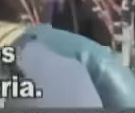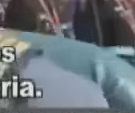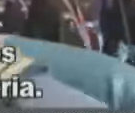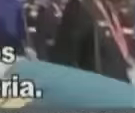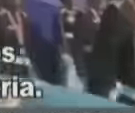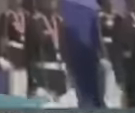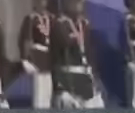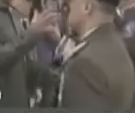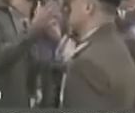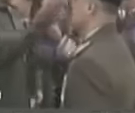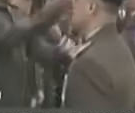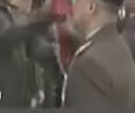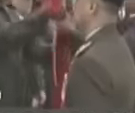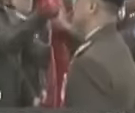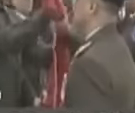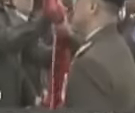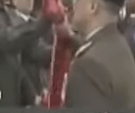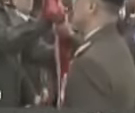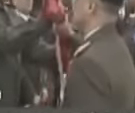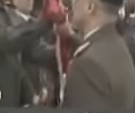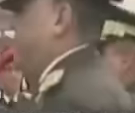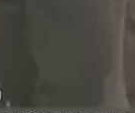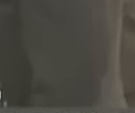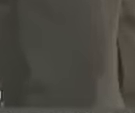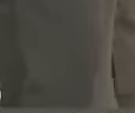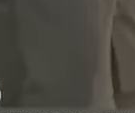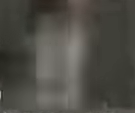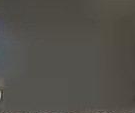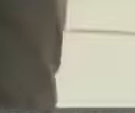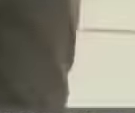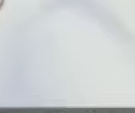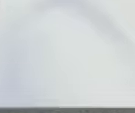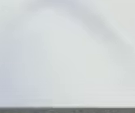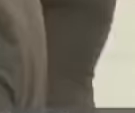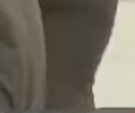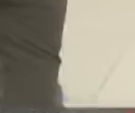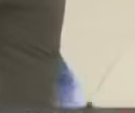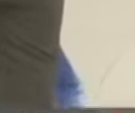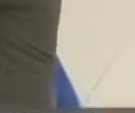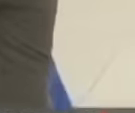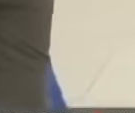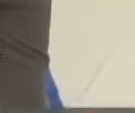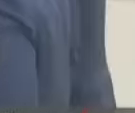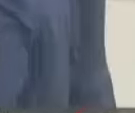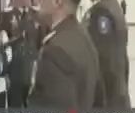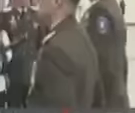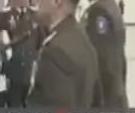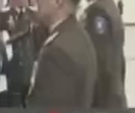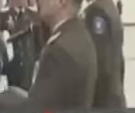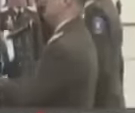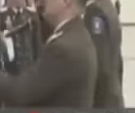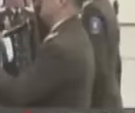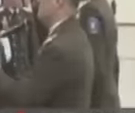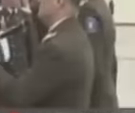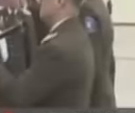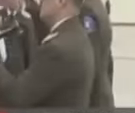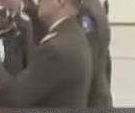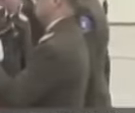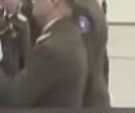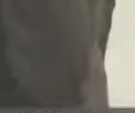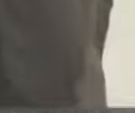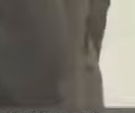de la patria. Qué alegría siento yo cuando recibo el estandarte de estos almirantes y generales. Qué satisfacción poder